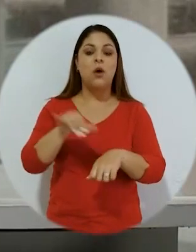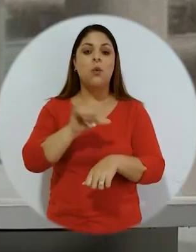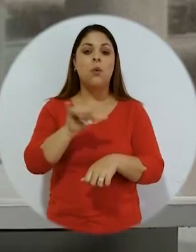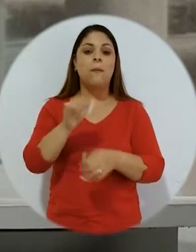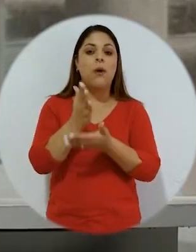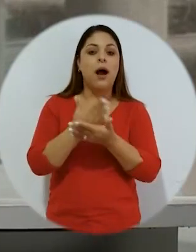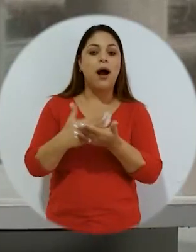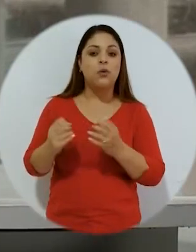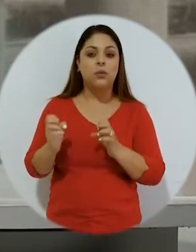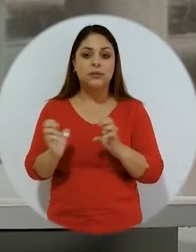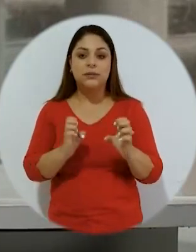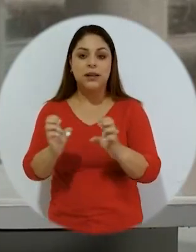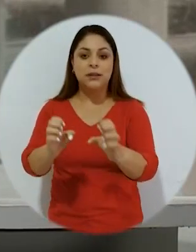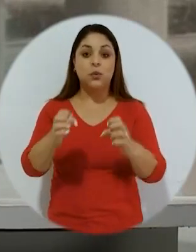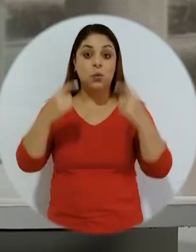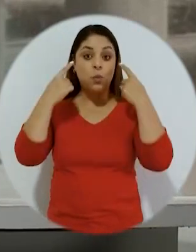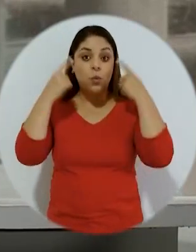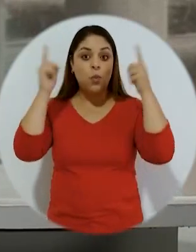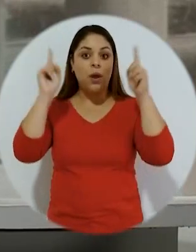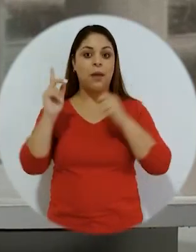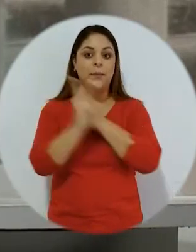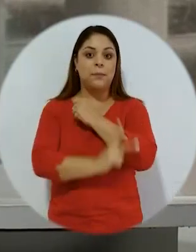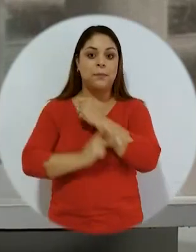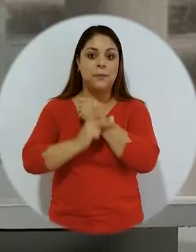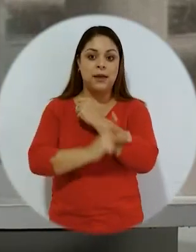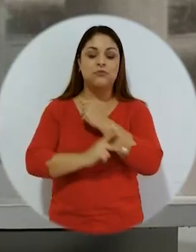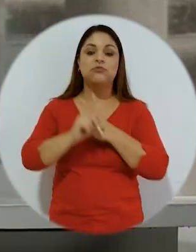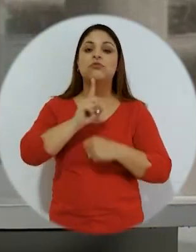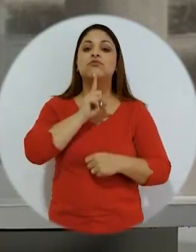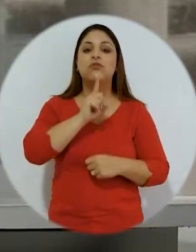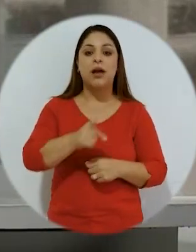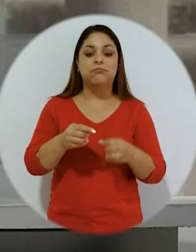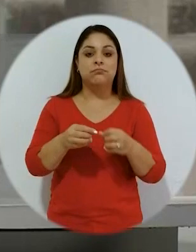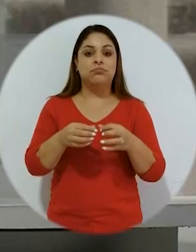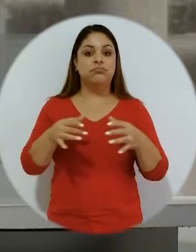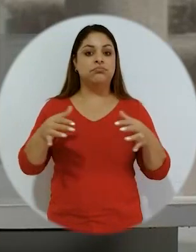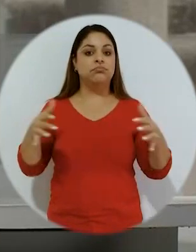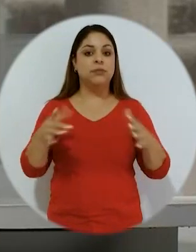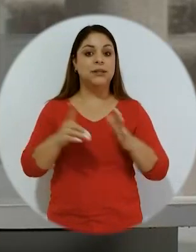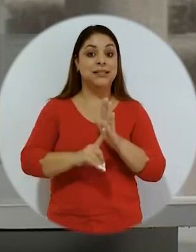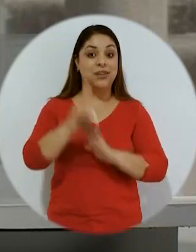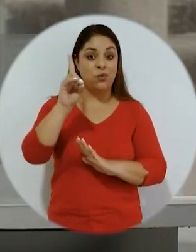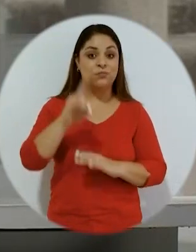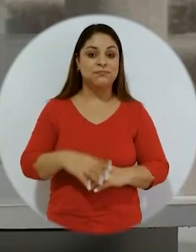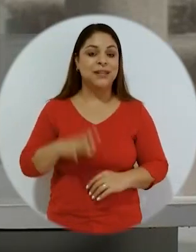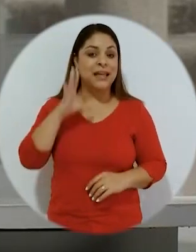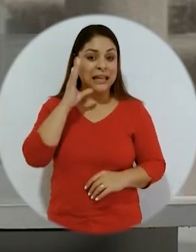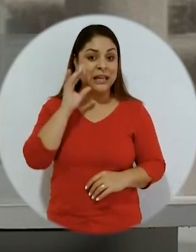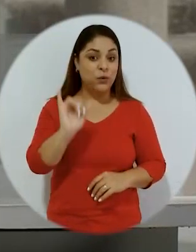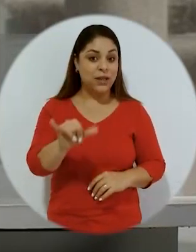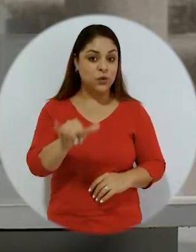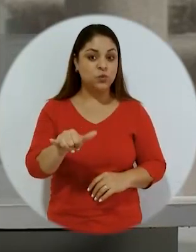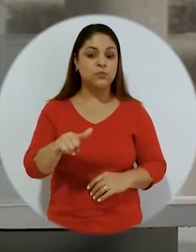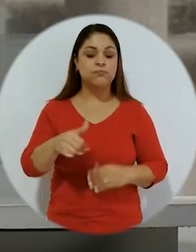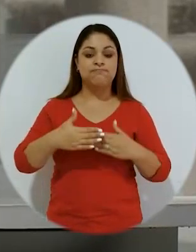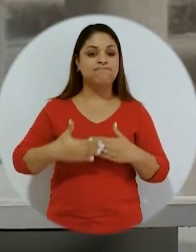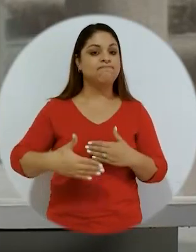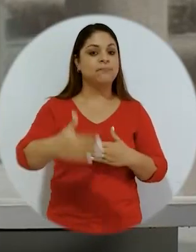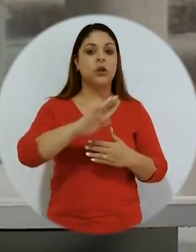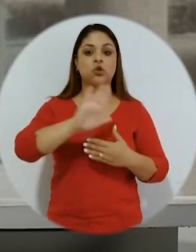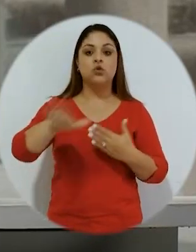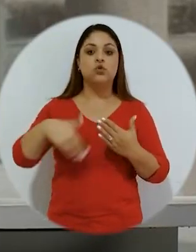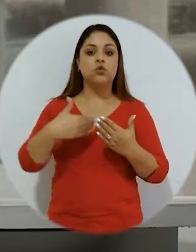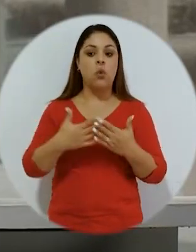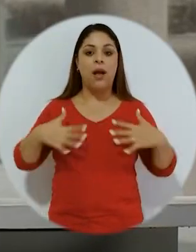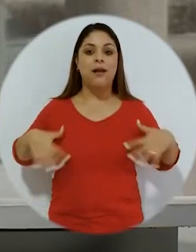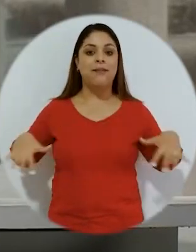desarrollo nacional, como algo estratégico para lograr que el país realmente crezca y se desarrolle. Yo creo que parte de ahí